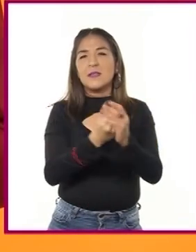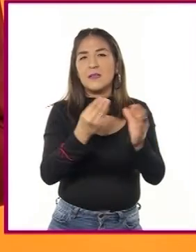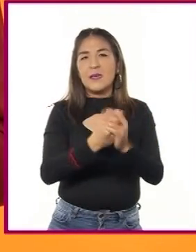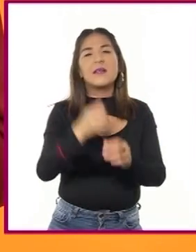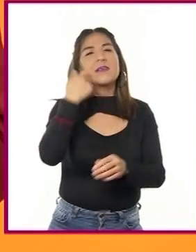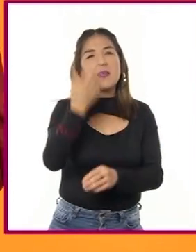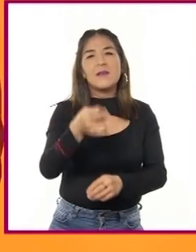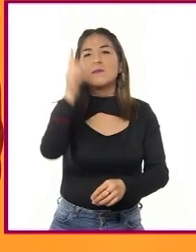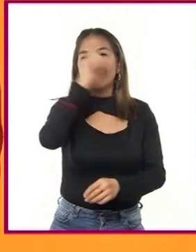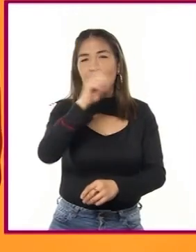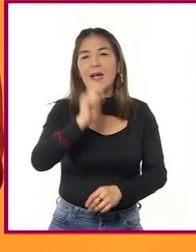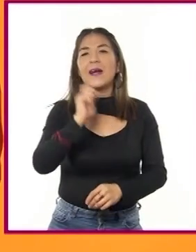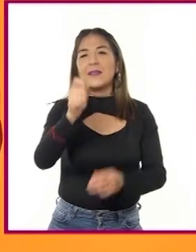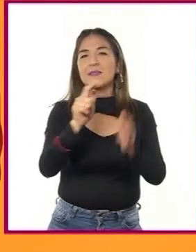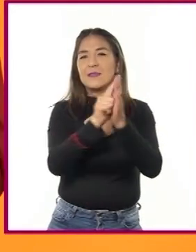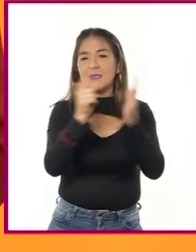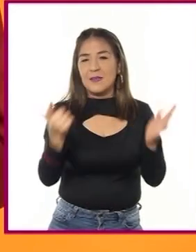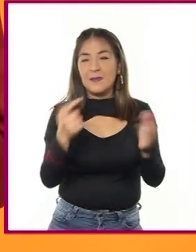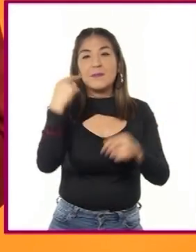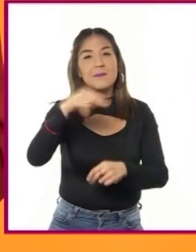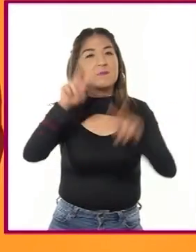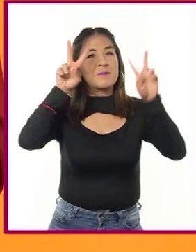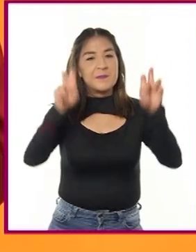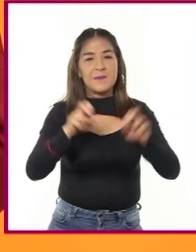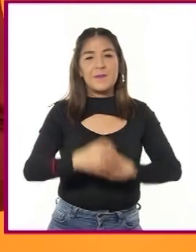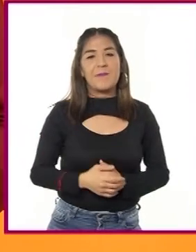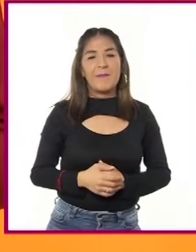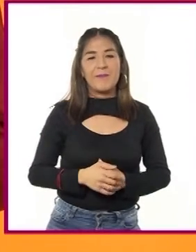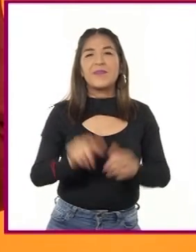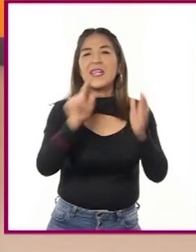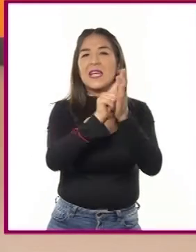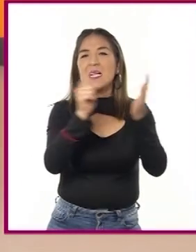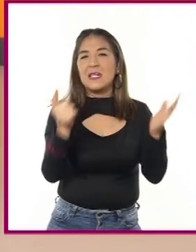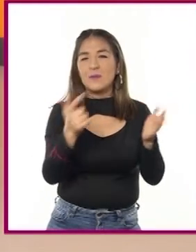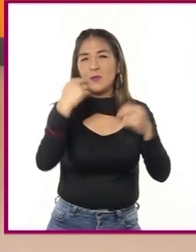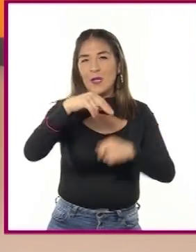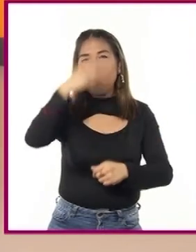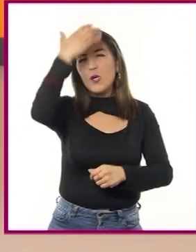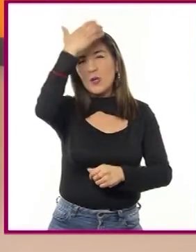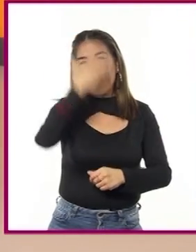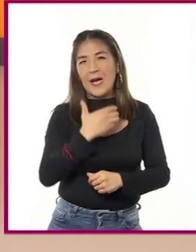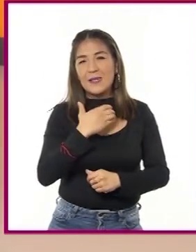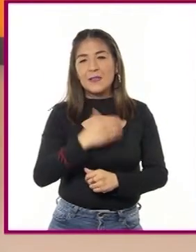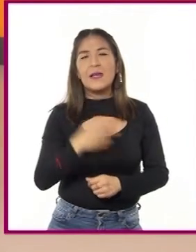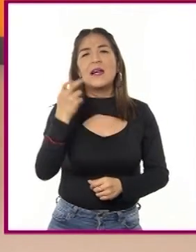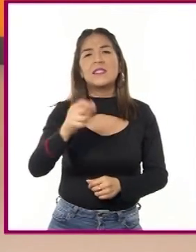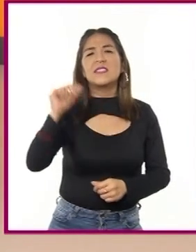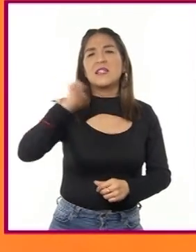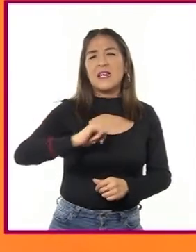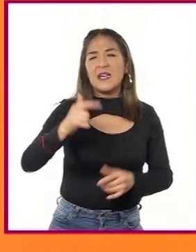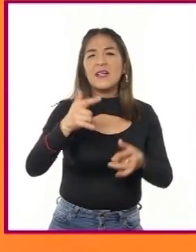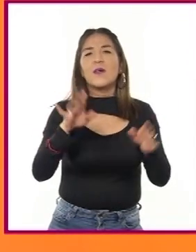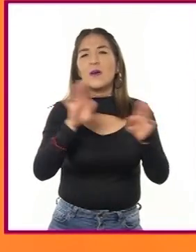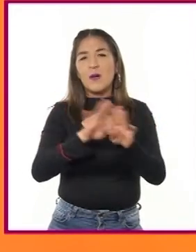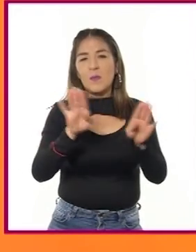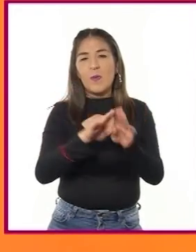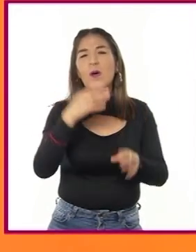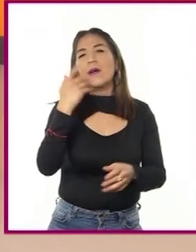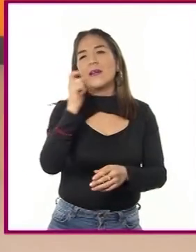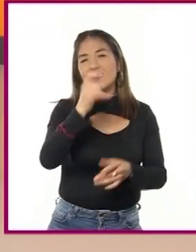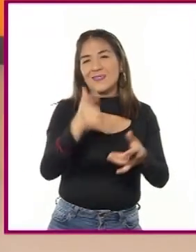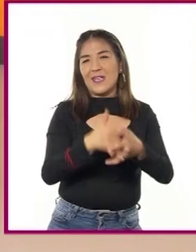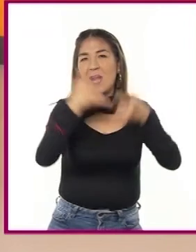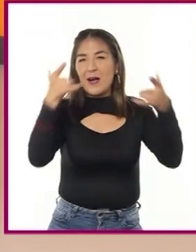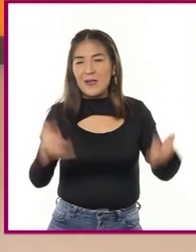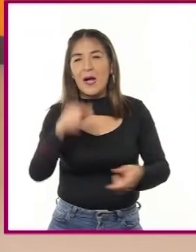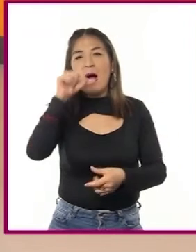queremos recomendar el siguiente libro titulado El libro de los rostros. En la era de información virtual que estamos viviendo,